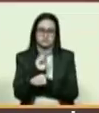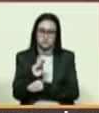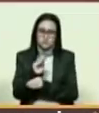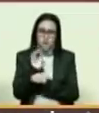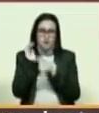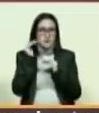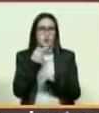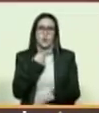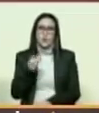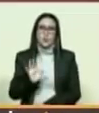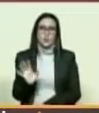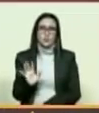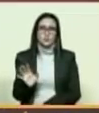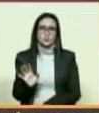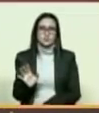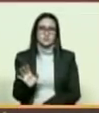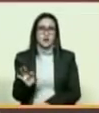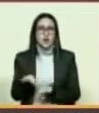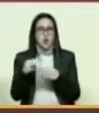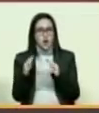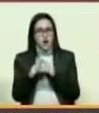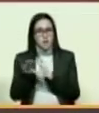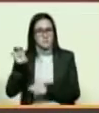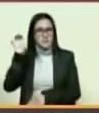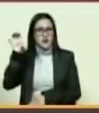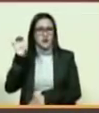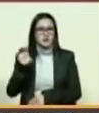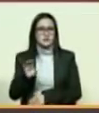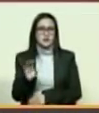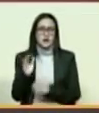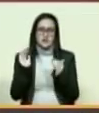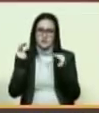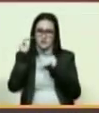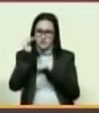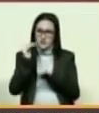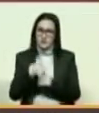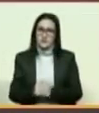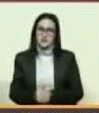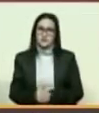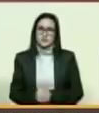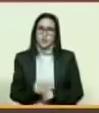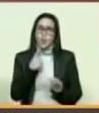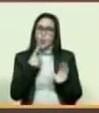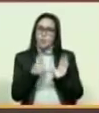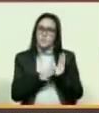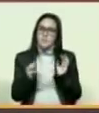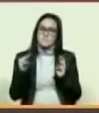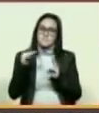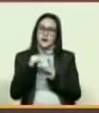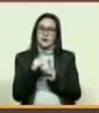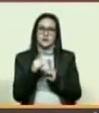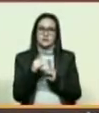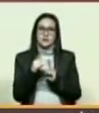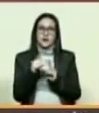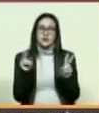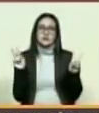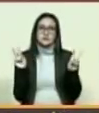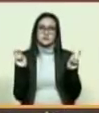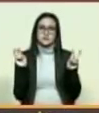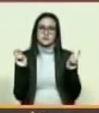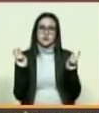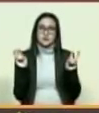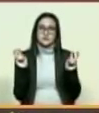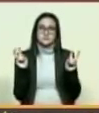atendidas, que los hogares de la patria puedan ser atendidos, que cumplamos las metas del milenio en materia